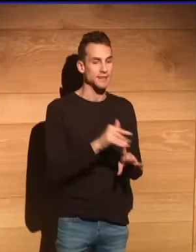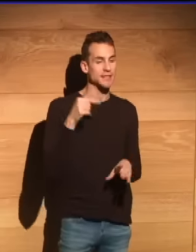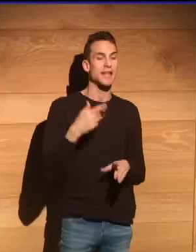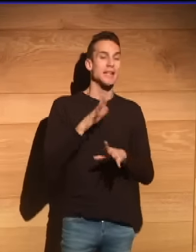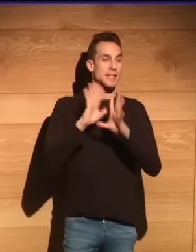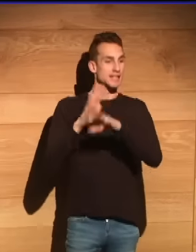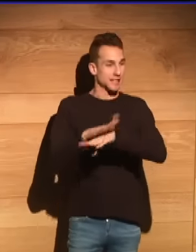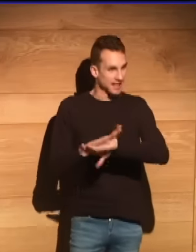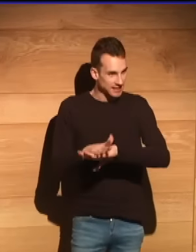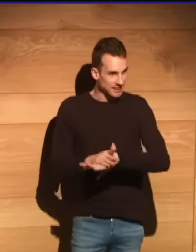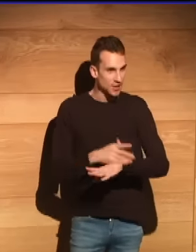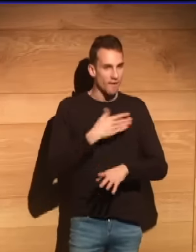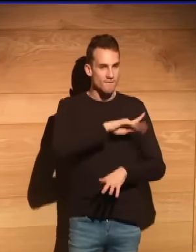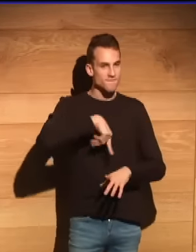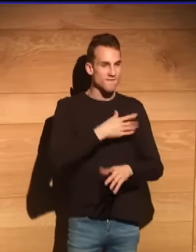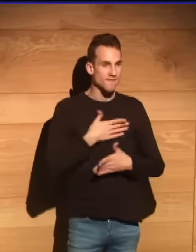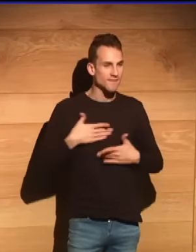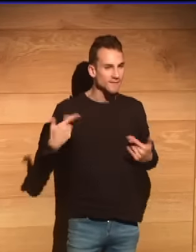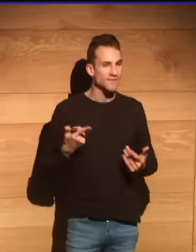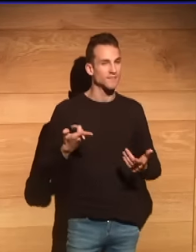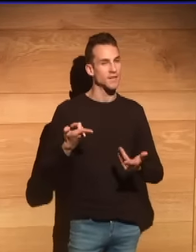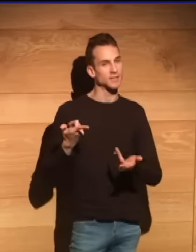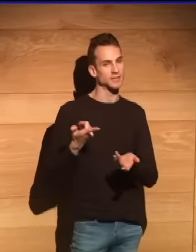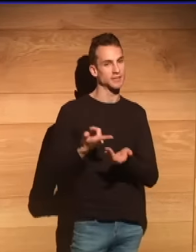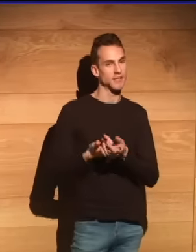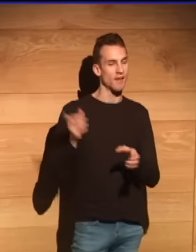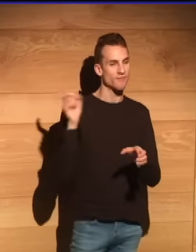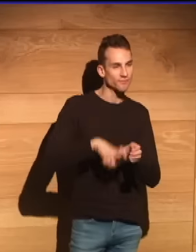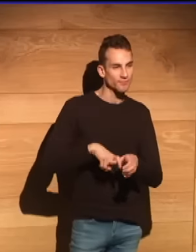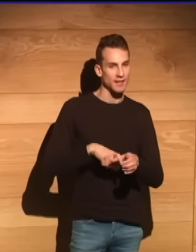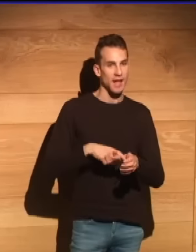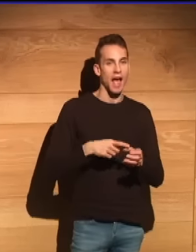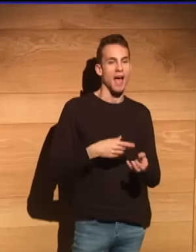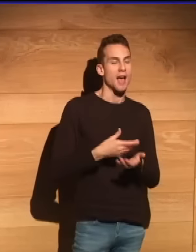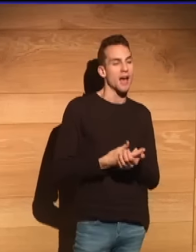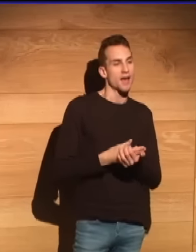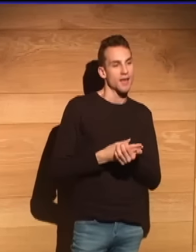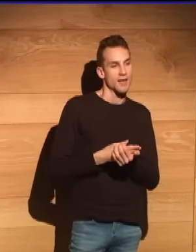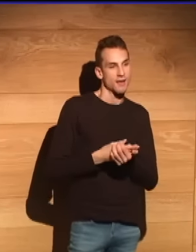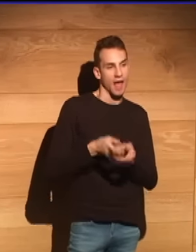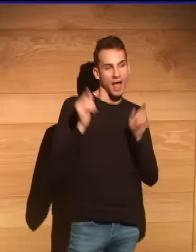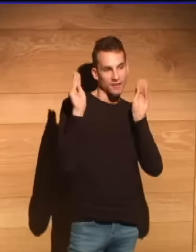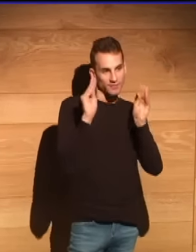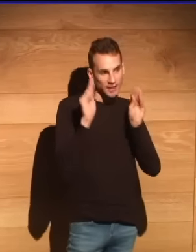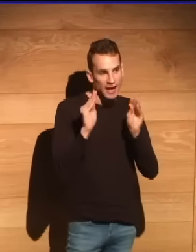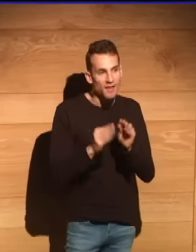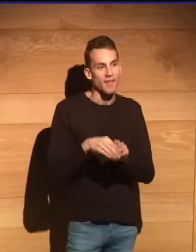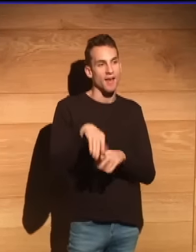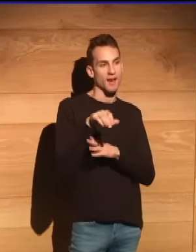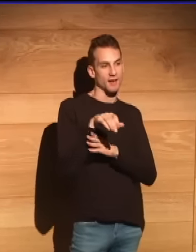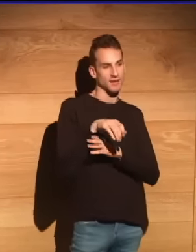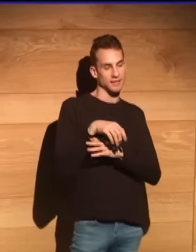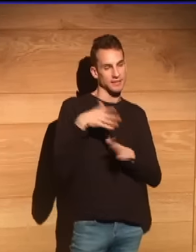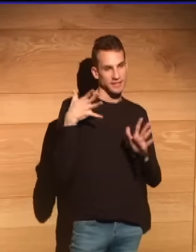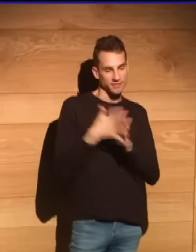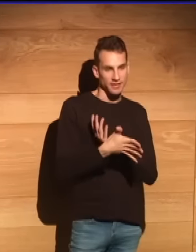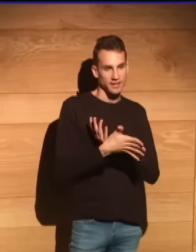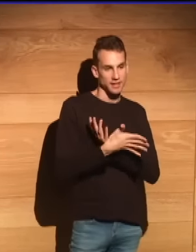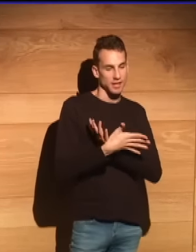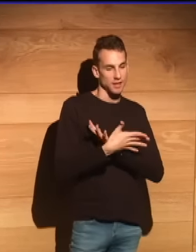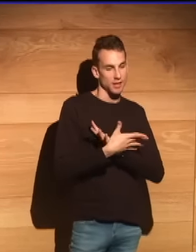abordar la alfabetización general, la alfabetización digital de la ciudadanía. O sea, la nueva alfabetización es dotar a la ciudadanía